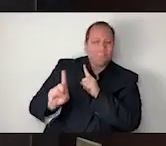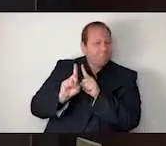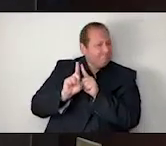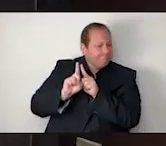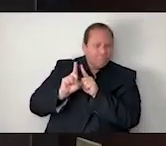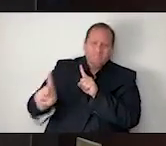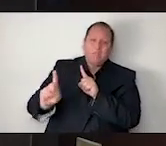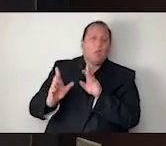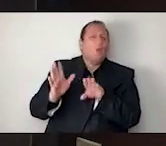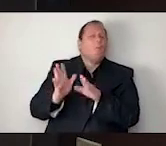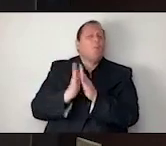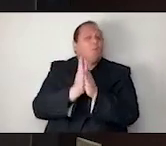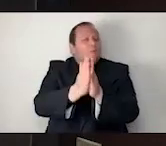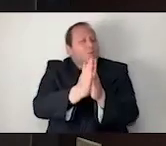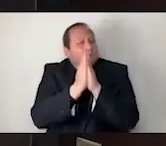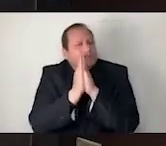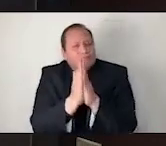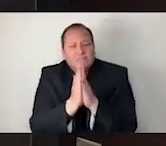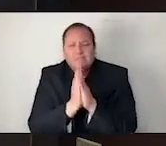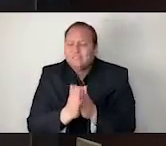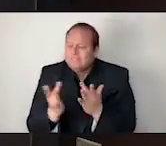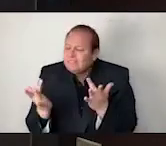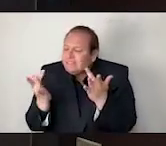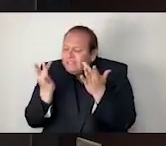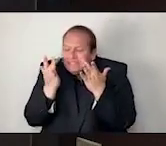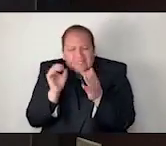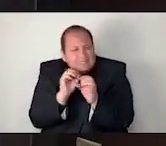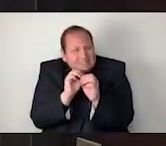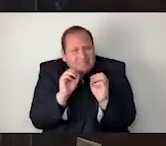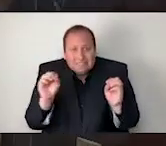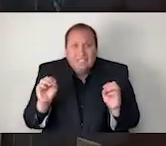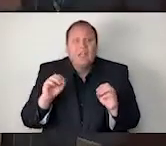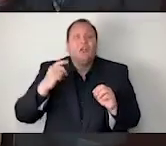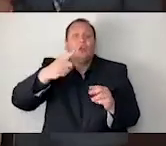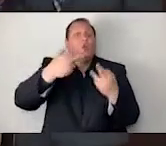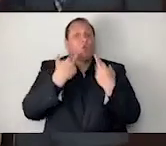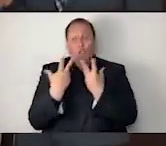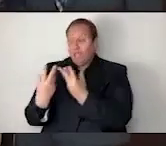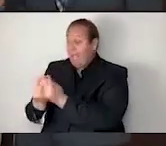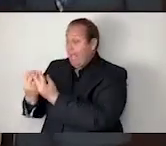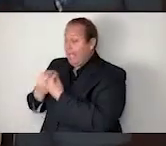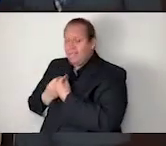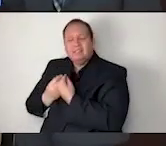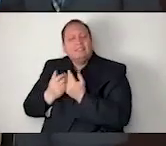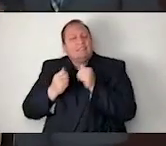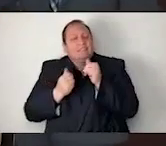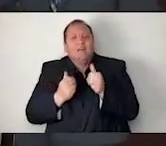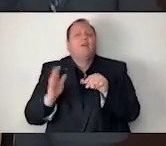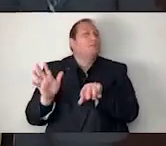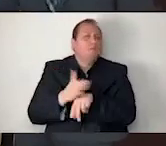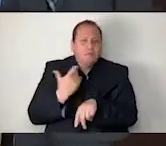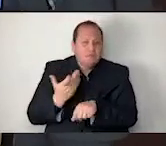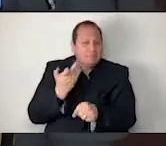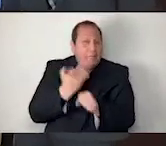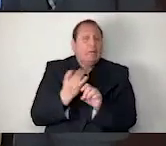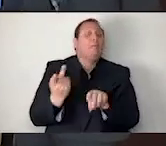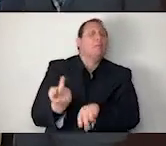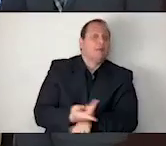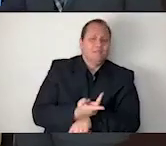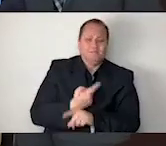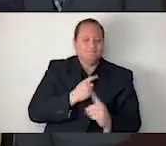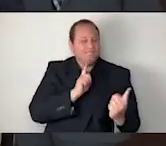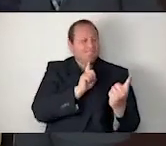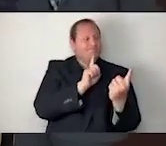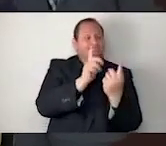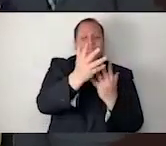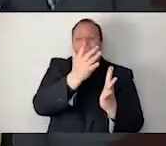reuniones porque porque lo que está pasando ahorita es que si se continuar con esto vamos a entrar a una fase de la aceleración rápida vamos a